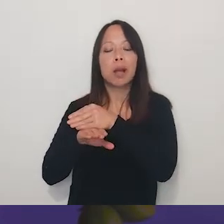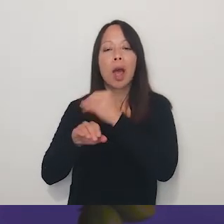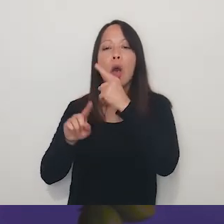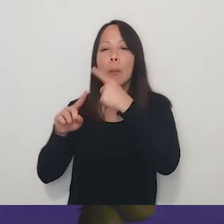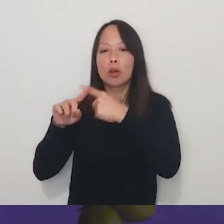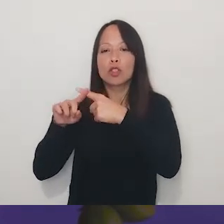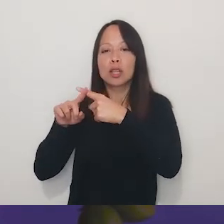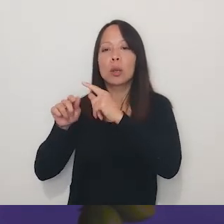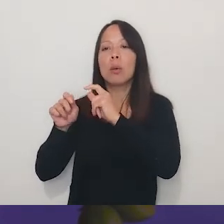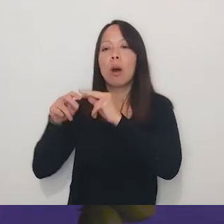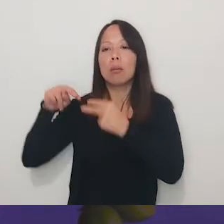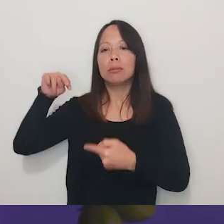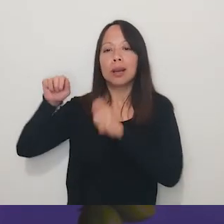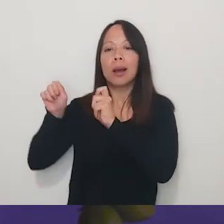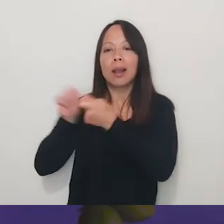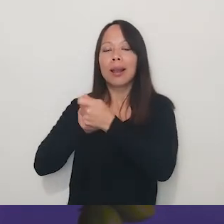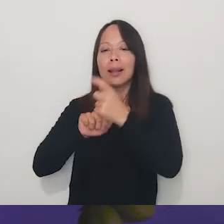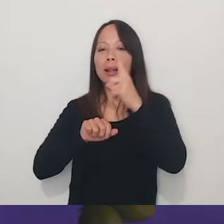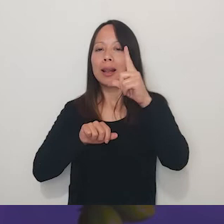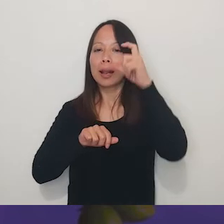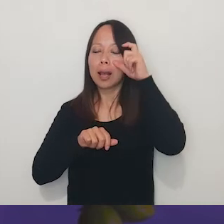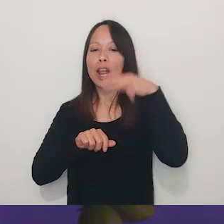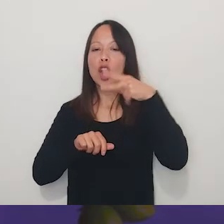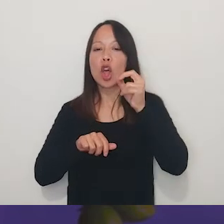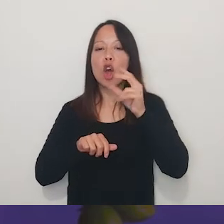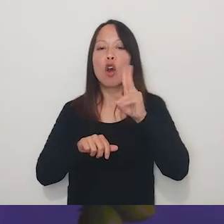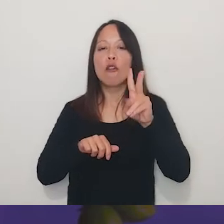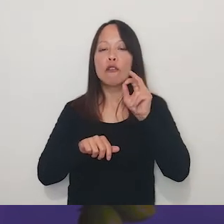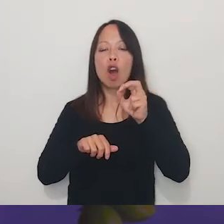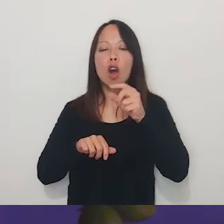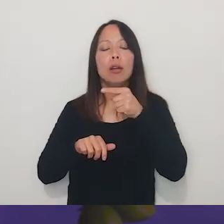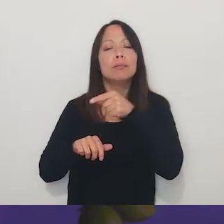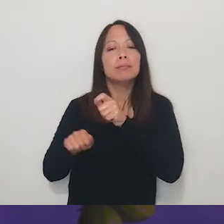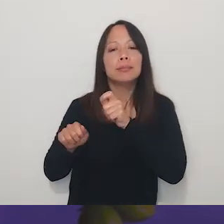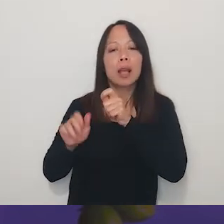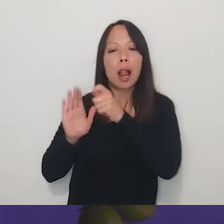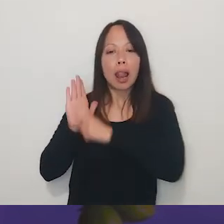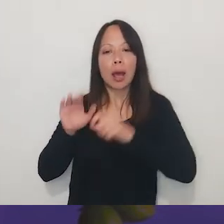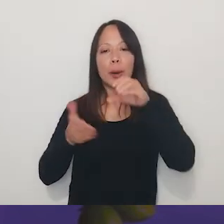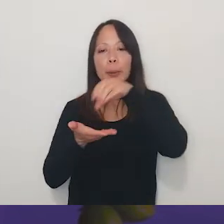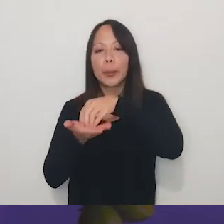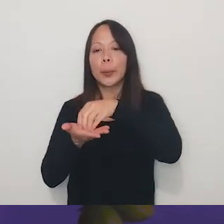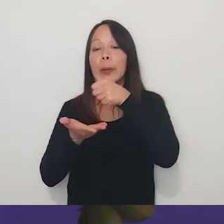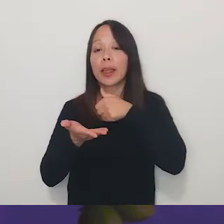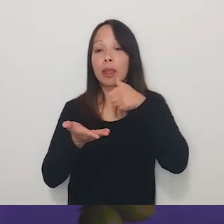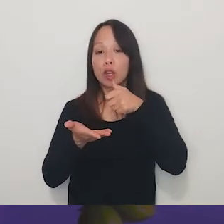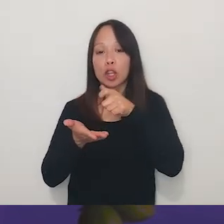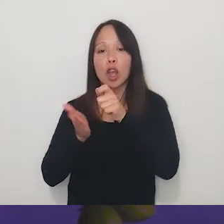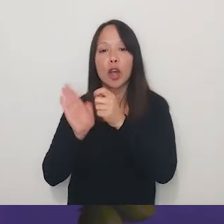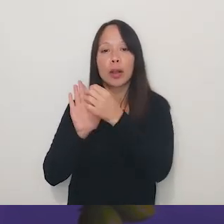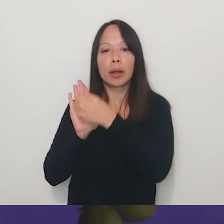un positivo, una mutación de novo. Bueno, esto es cuando te mandan el reporte del laboratorio que toma tu